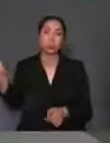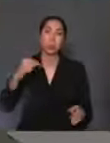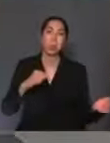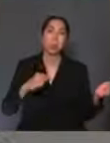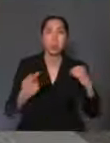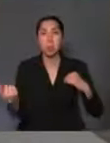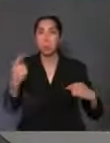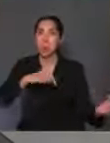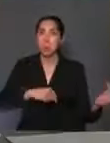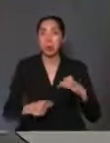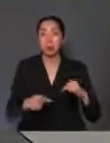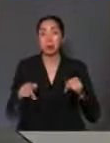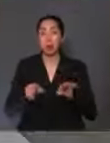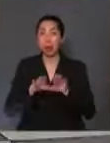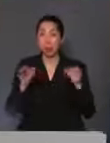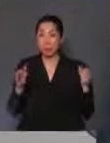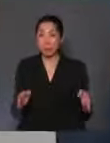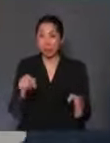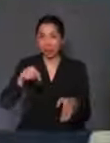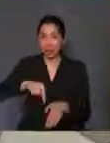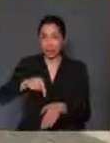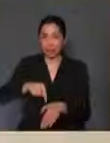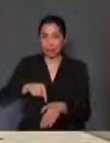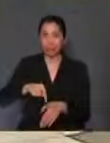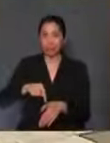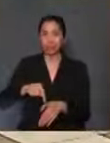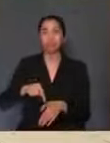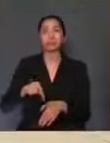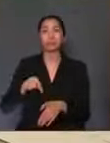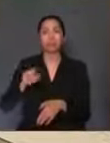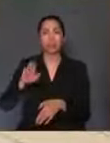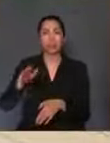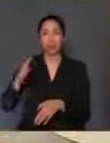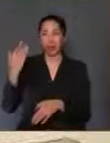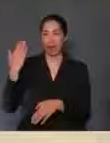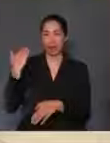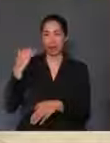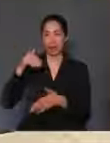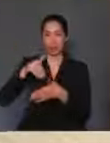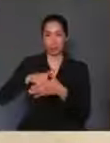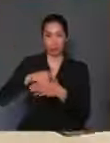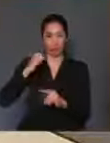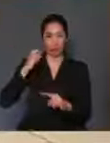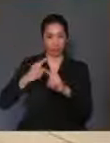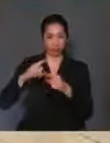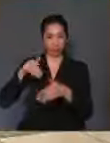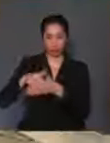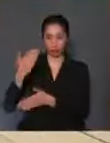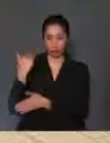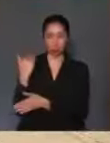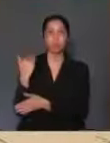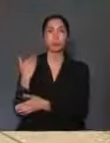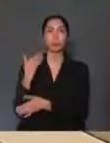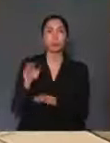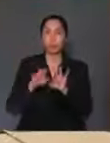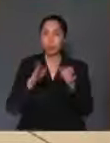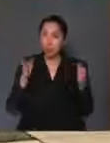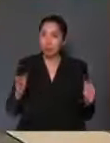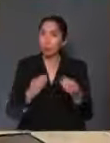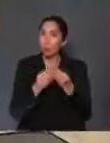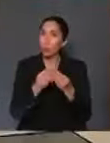mesa, el proceso anterior, uno habla como si fueran años para atrás, tantas cosas que han pasado, bueno, hace poquito, era una de las mesas más prendidas. ¿Qué pasó? ¿Están